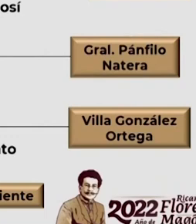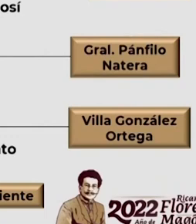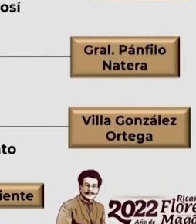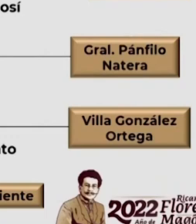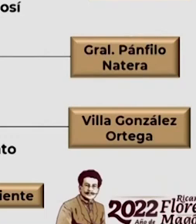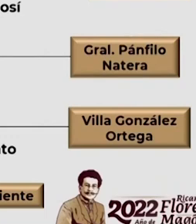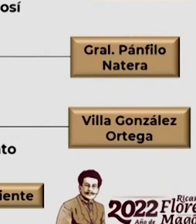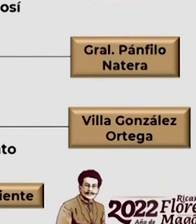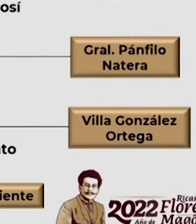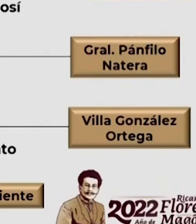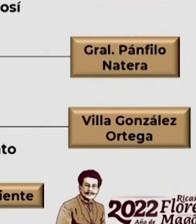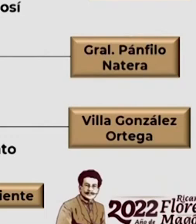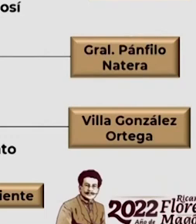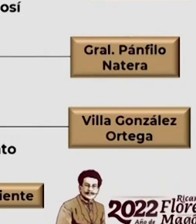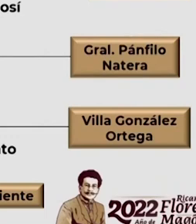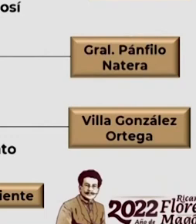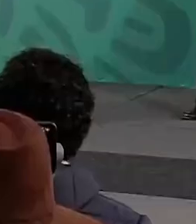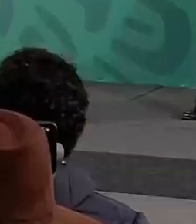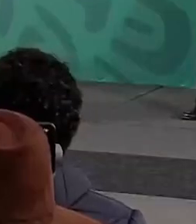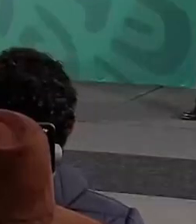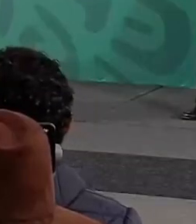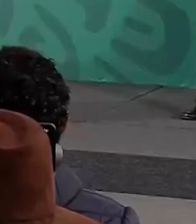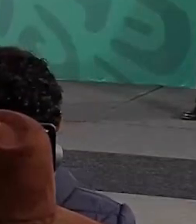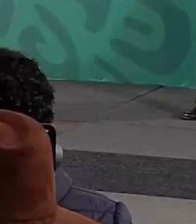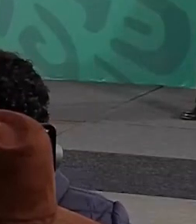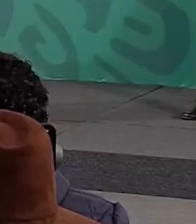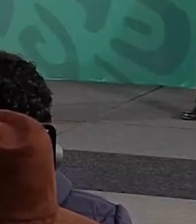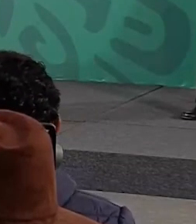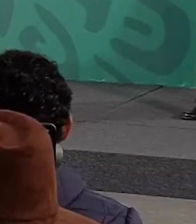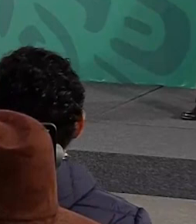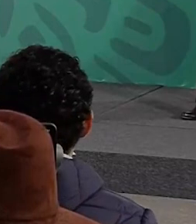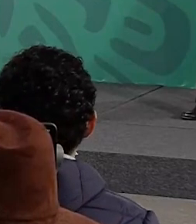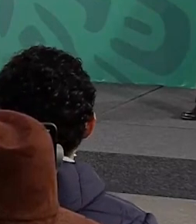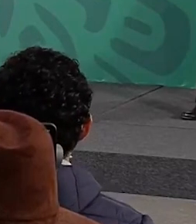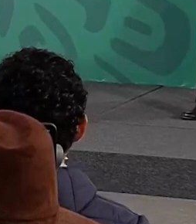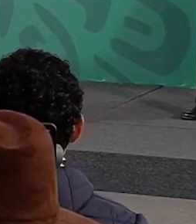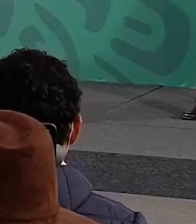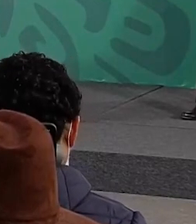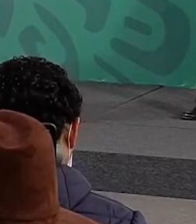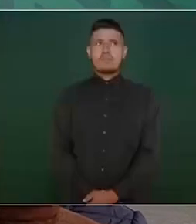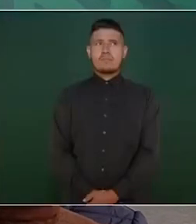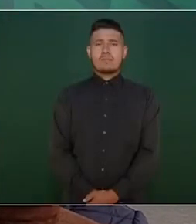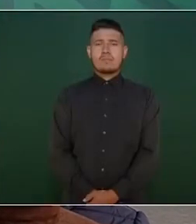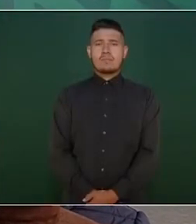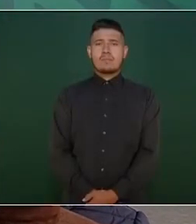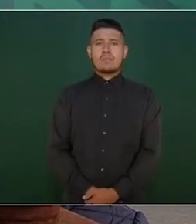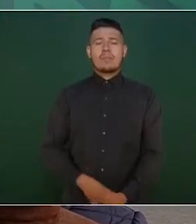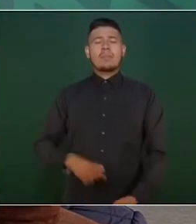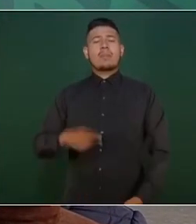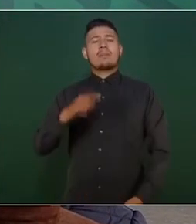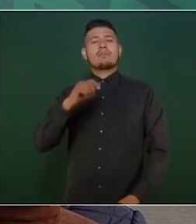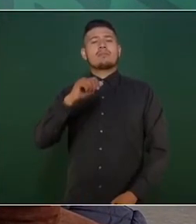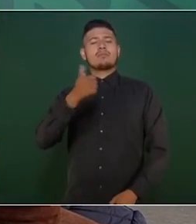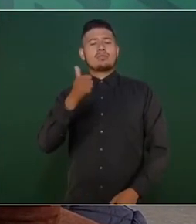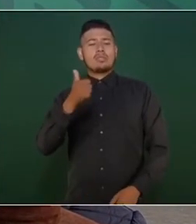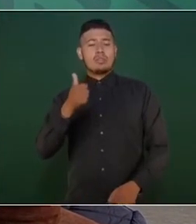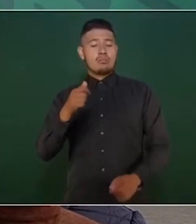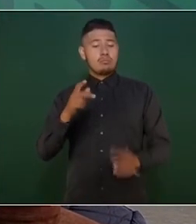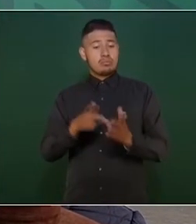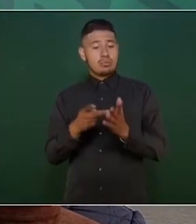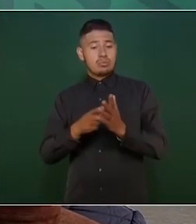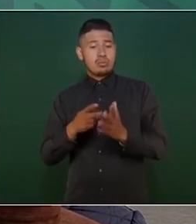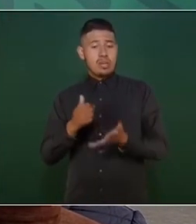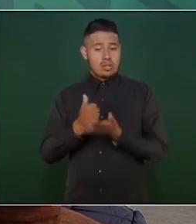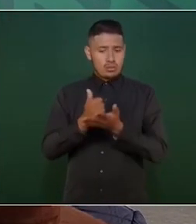Guardia Nacional y del Ejército. Y en 11 ocasiones ha reforzado aquí las operaciones